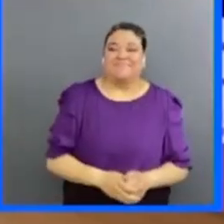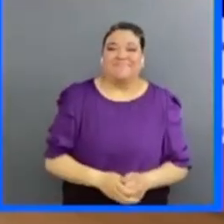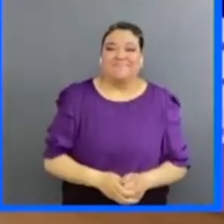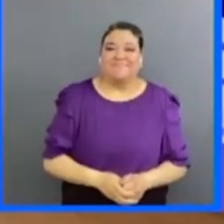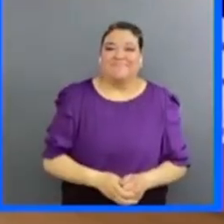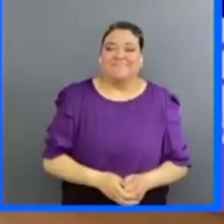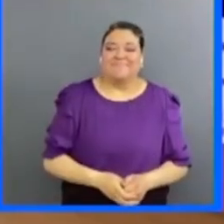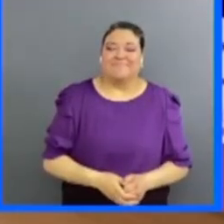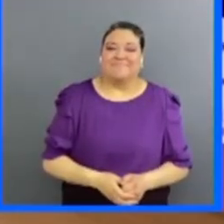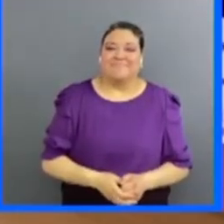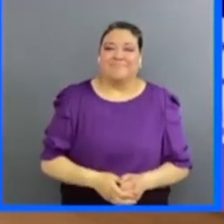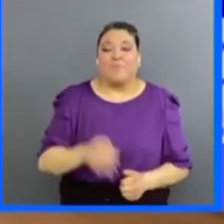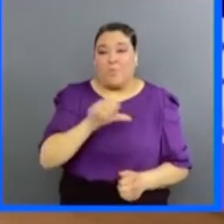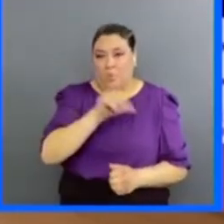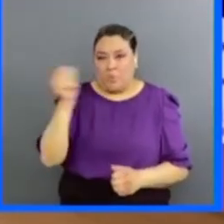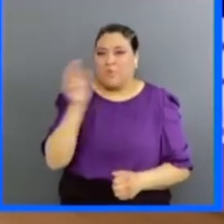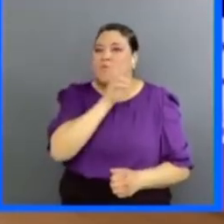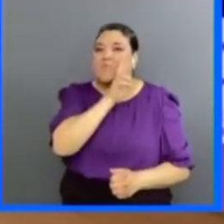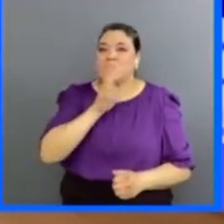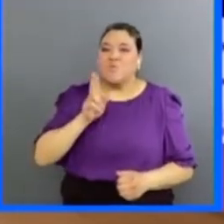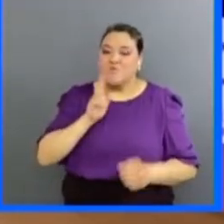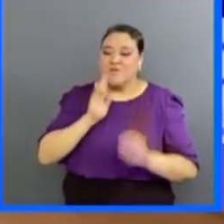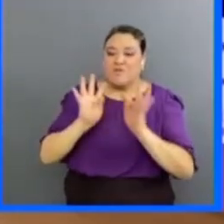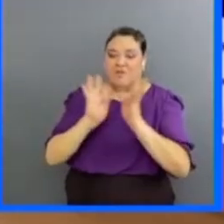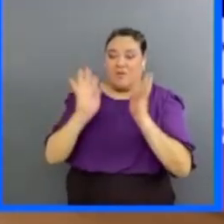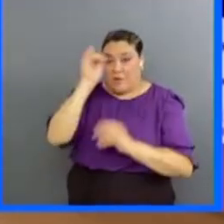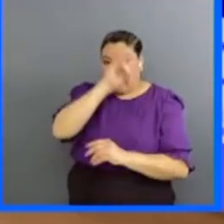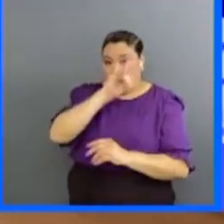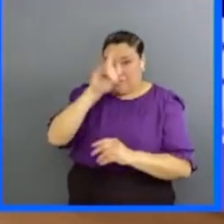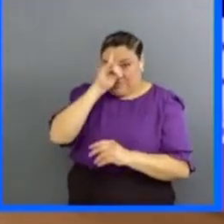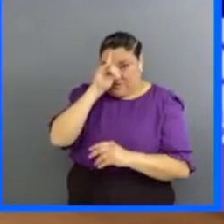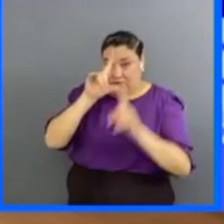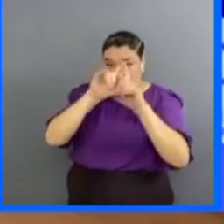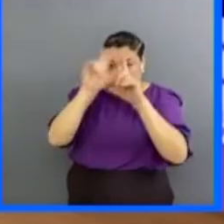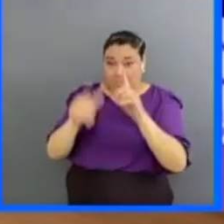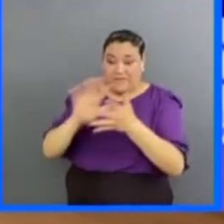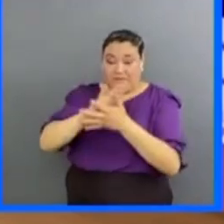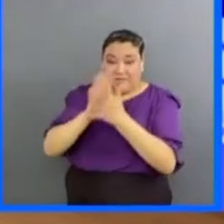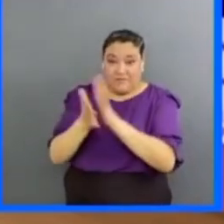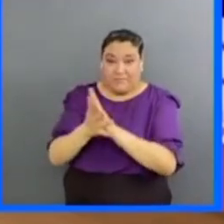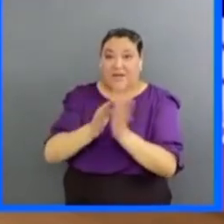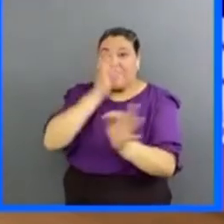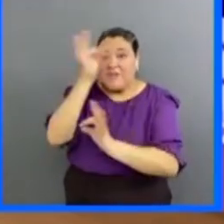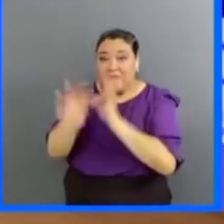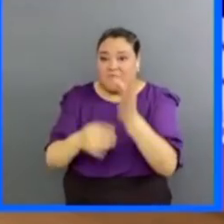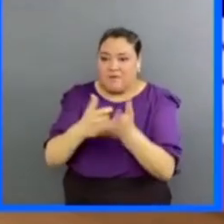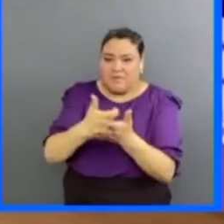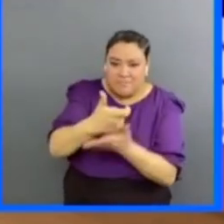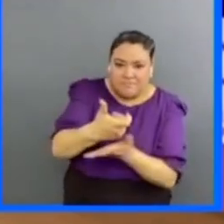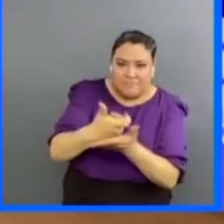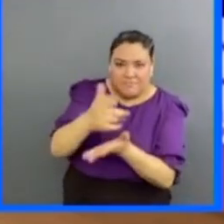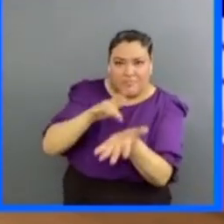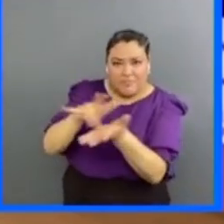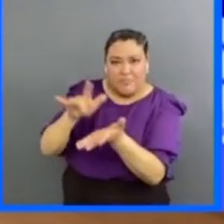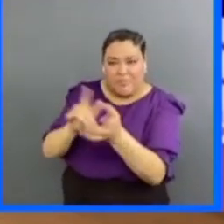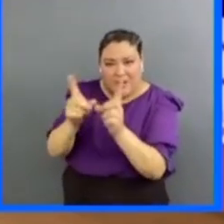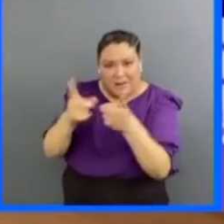En otros temas, el Consejo Nacional de la Tortilla fomenta programas de financiamiento para el desarrollo de este